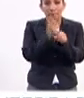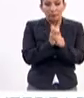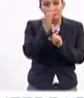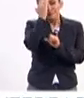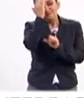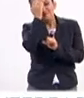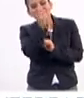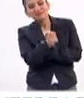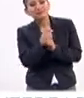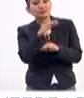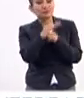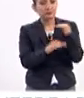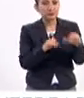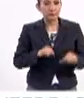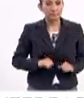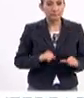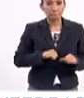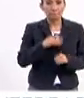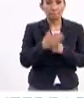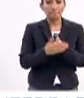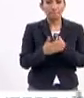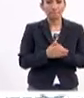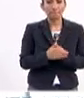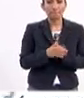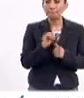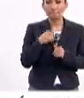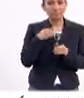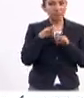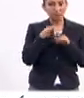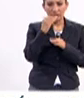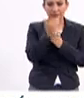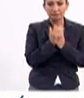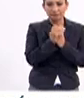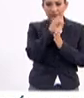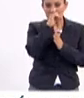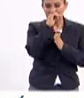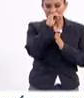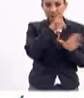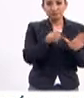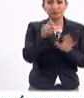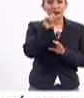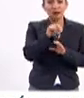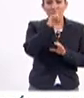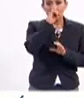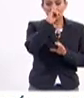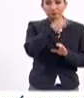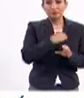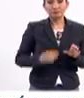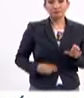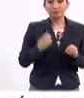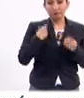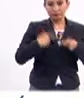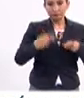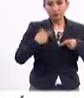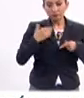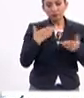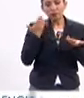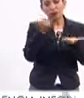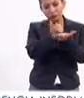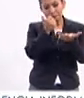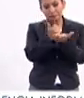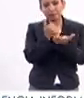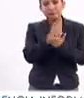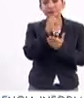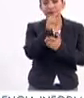a que conozcan igual todas las actividades que vamos a tener. O sea, no es un trabajo menor, en 720 municipios hay muchísima gente involucrada y